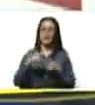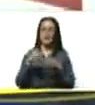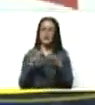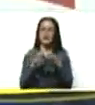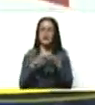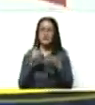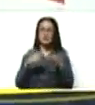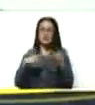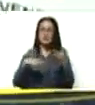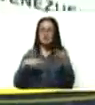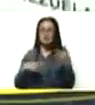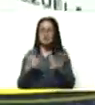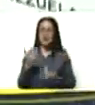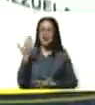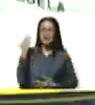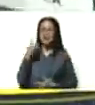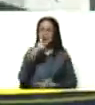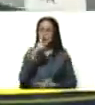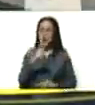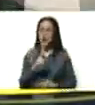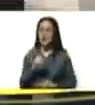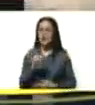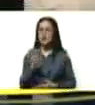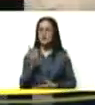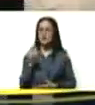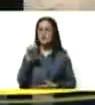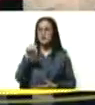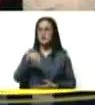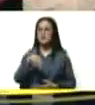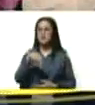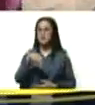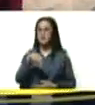equipos. Pero hace un año hablamos del Tren Caracas.